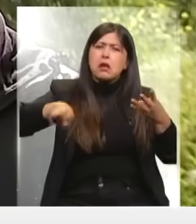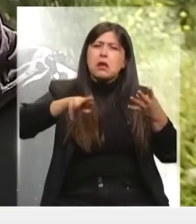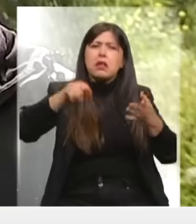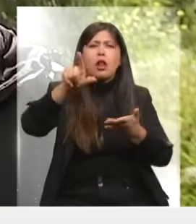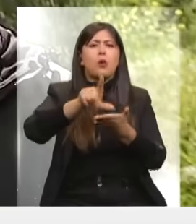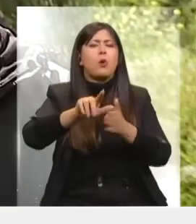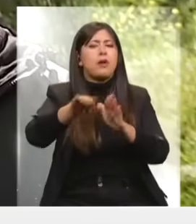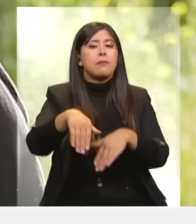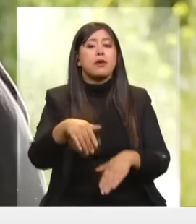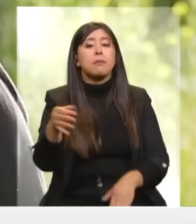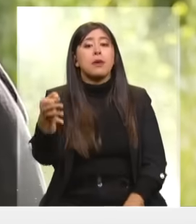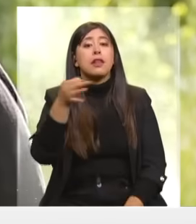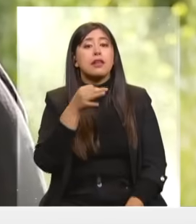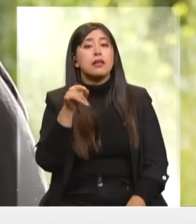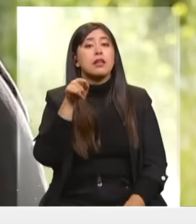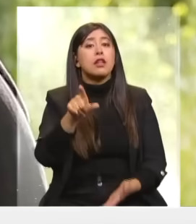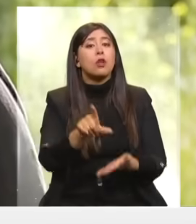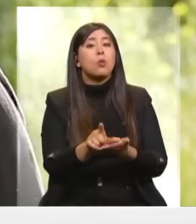zona. Me dice que